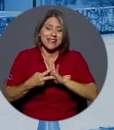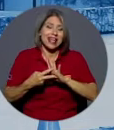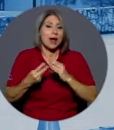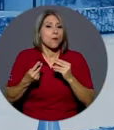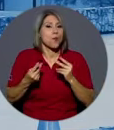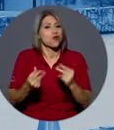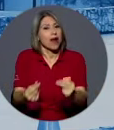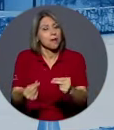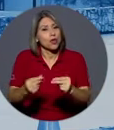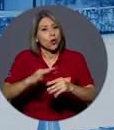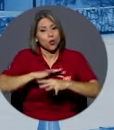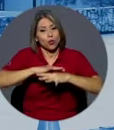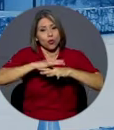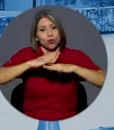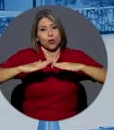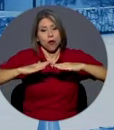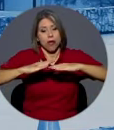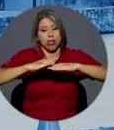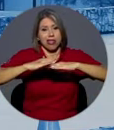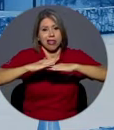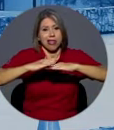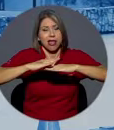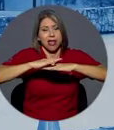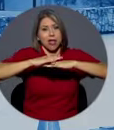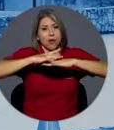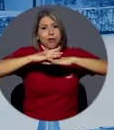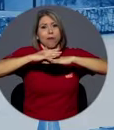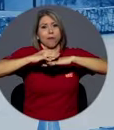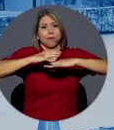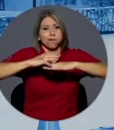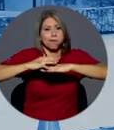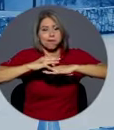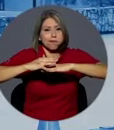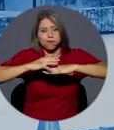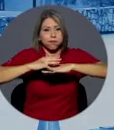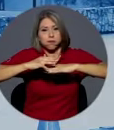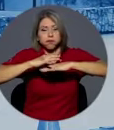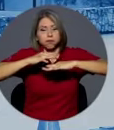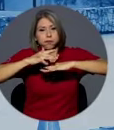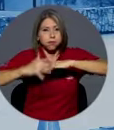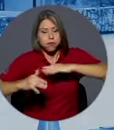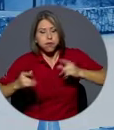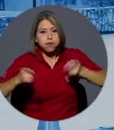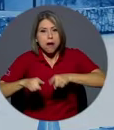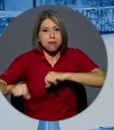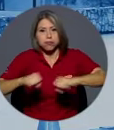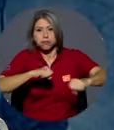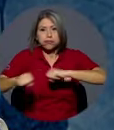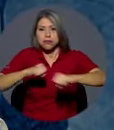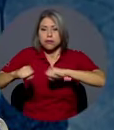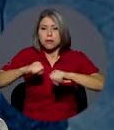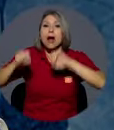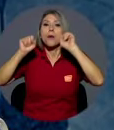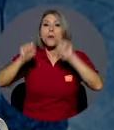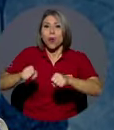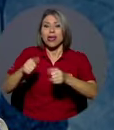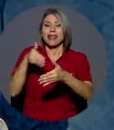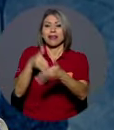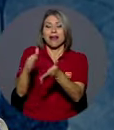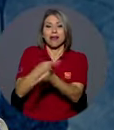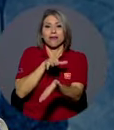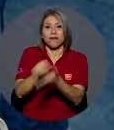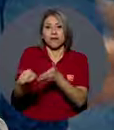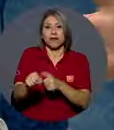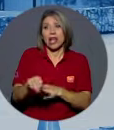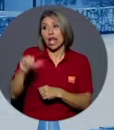desplazamiento en la falla se da muy rápido. Esto genera una aceleración muy fuerte. Esas aceleraciones fuertes, esas sacudidas, son las que causan daños. En otros